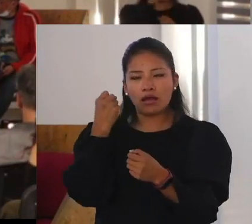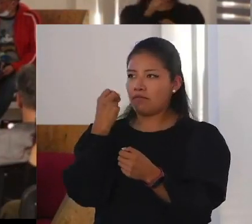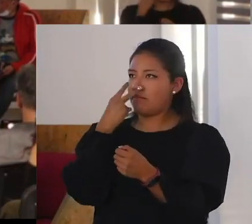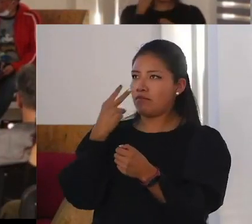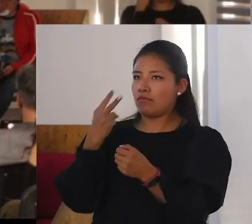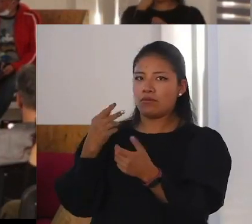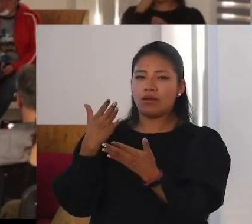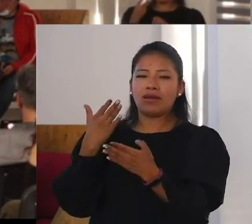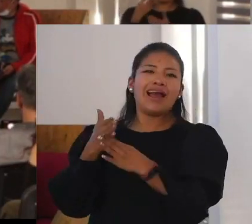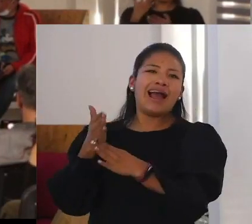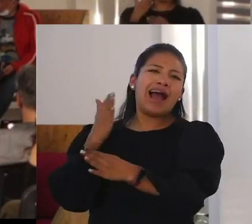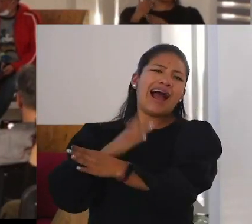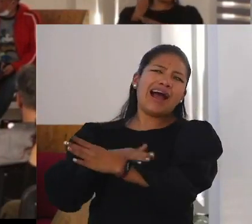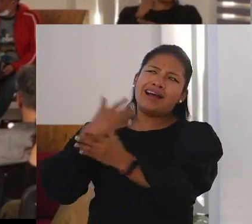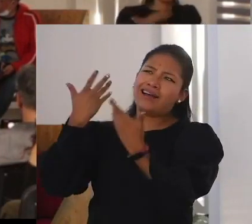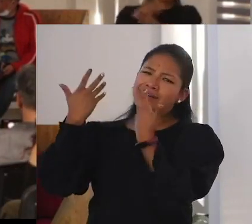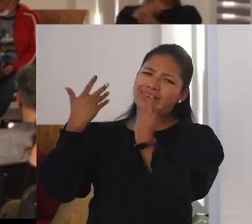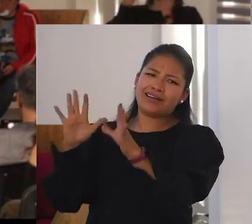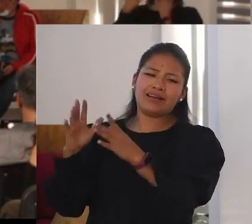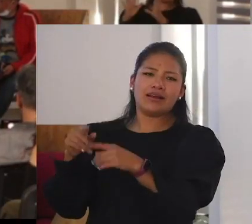del 2011